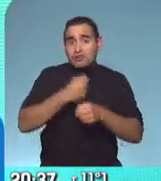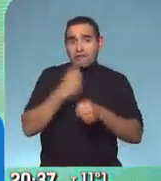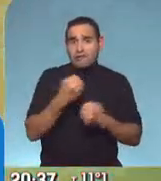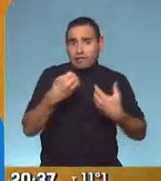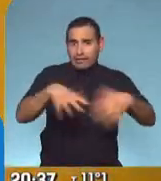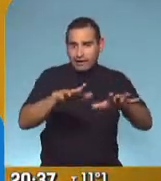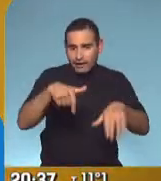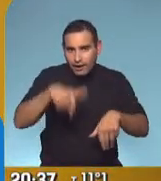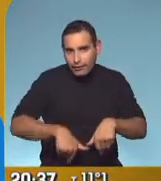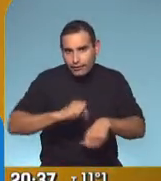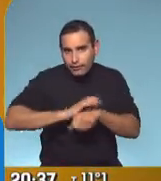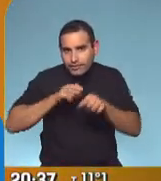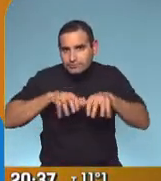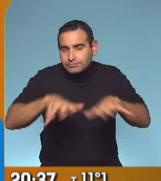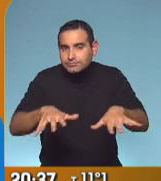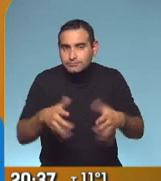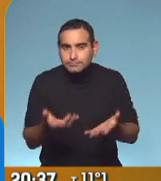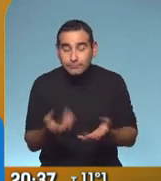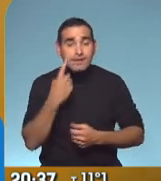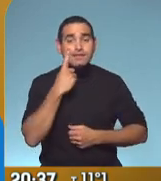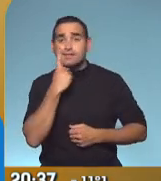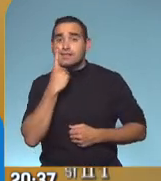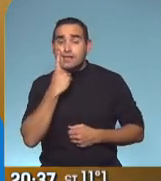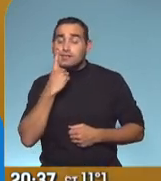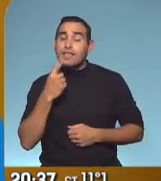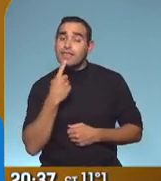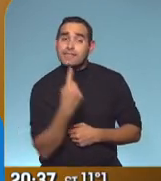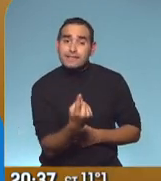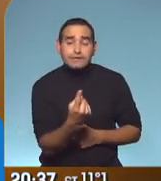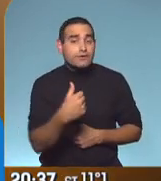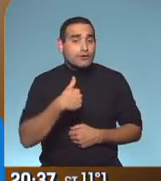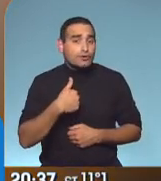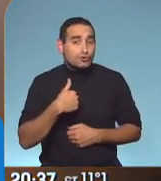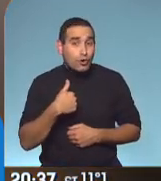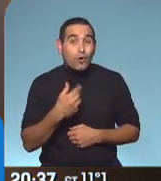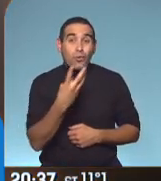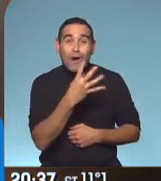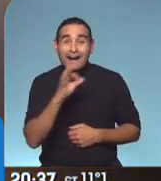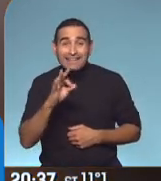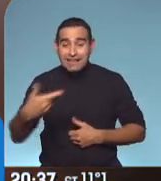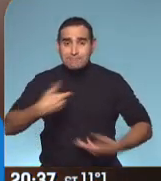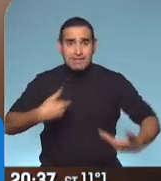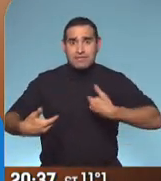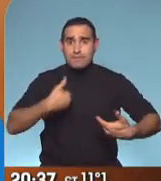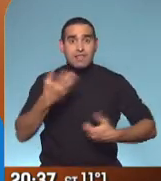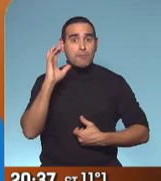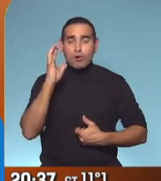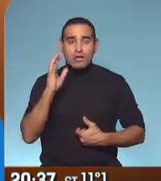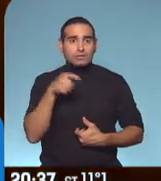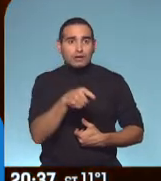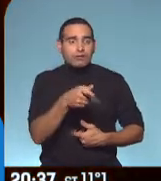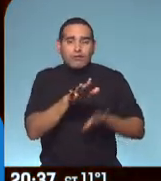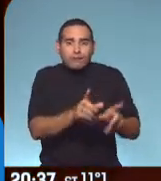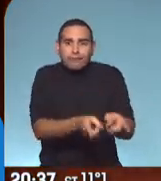en medio de la pandemia de COVID-19. El intendente señaló, tuve hasta 40 pedidos de ambulancia y no me los